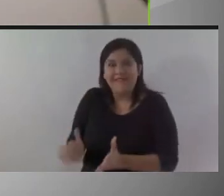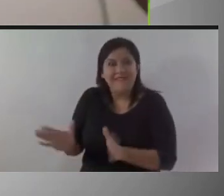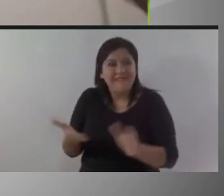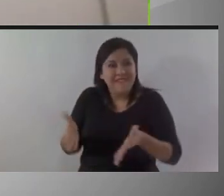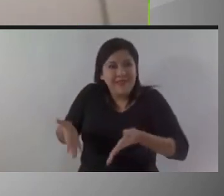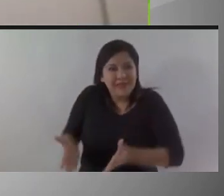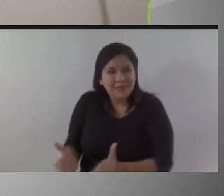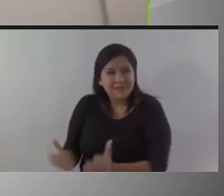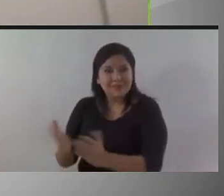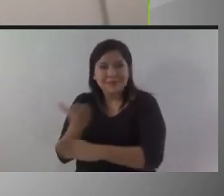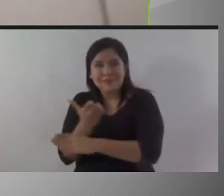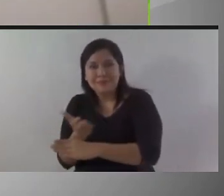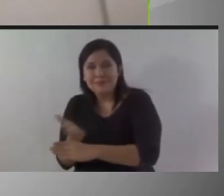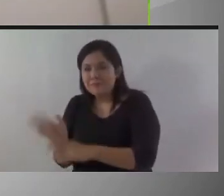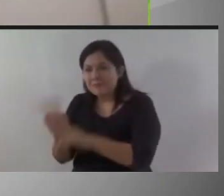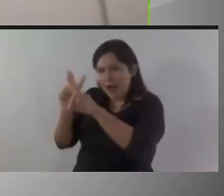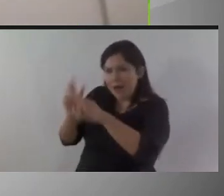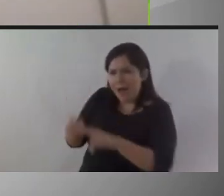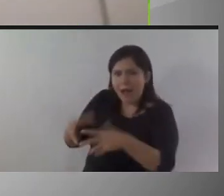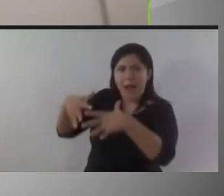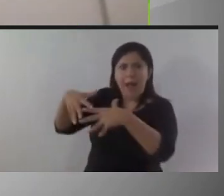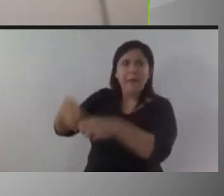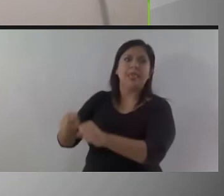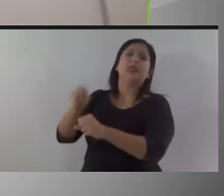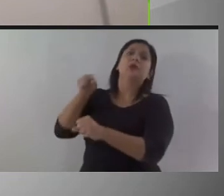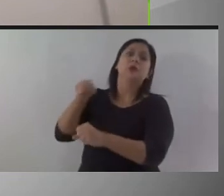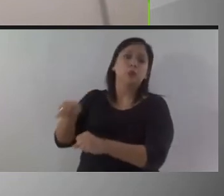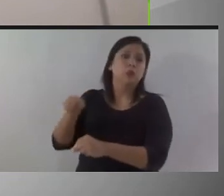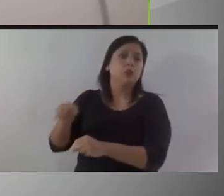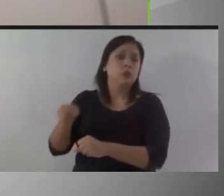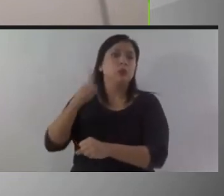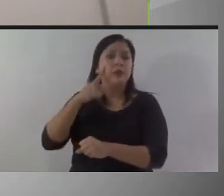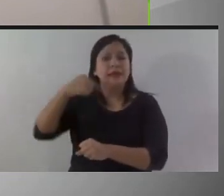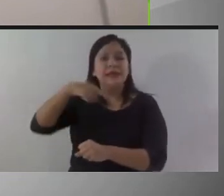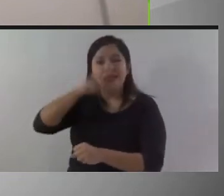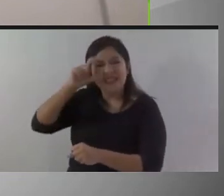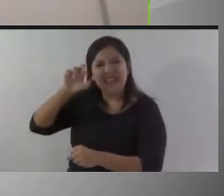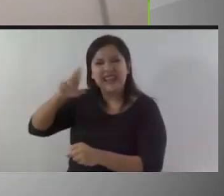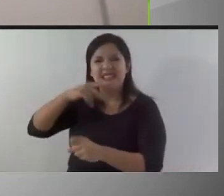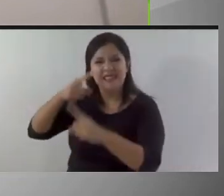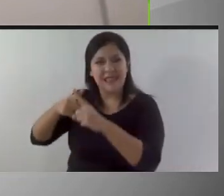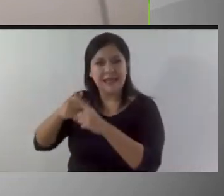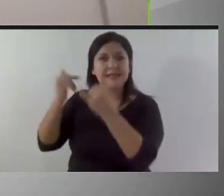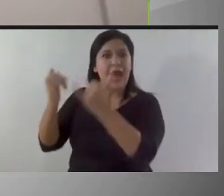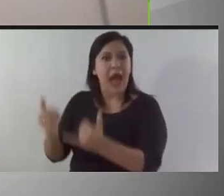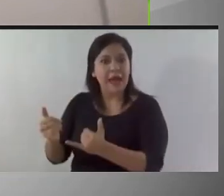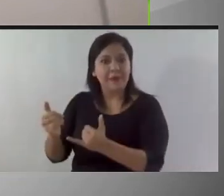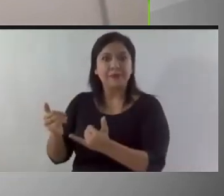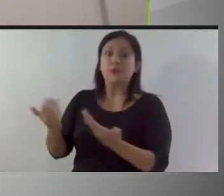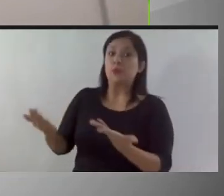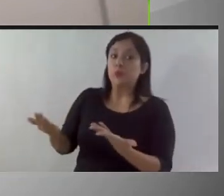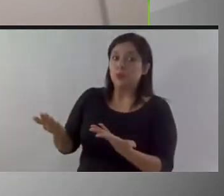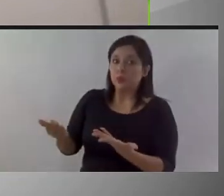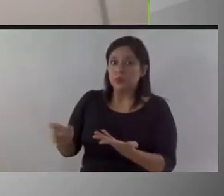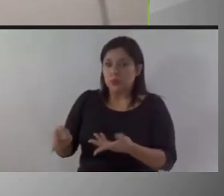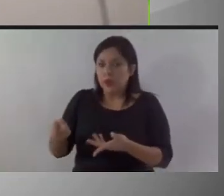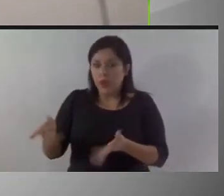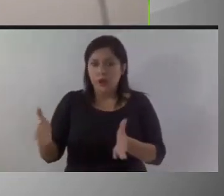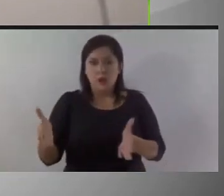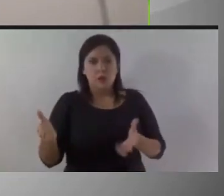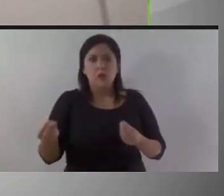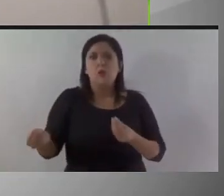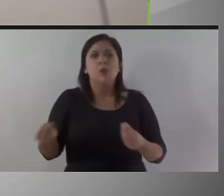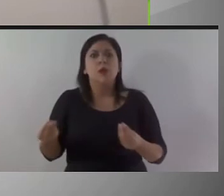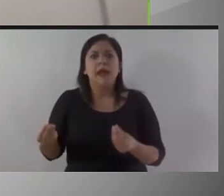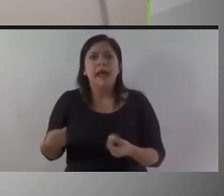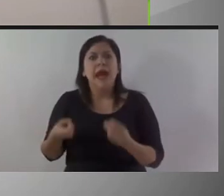del nacimiento o más tarde en la vida, somos por lo general sometidas a intervenciones que se